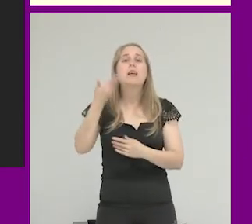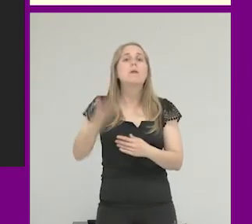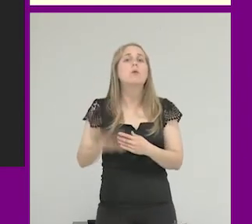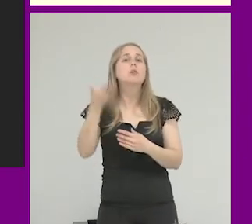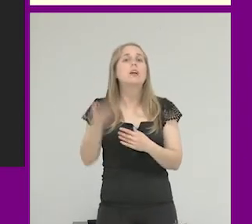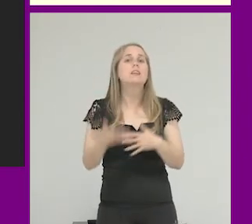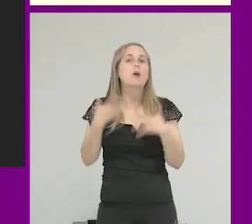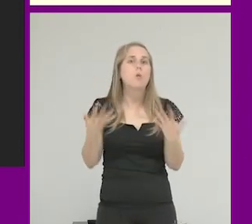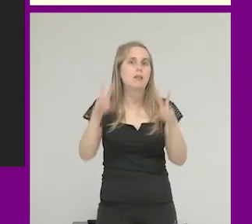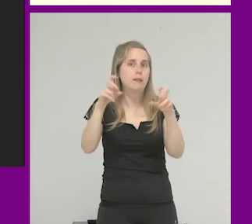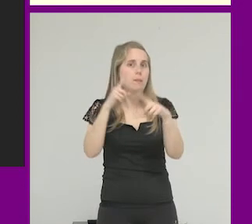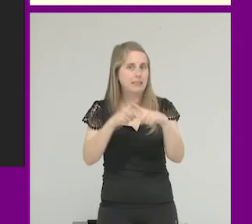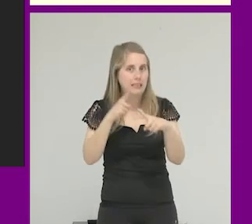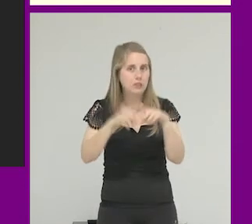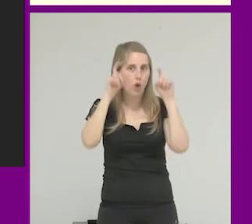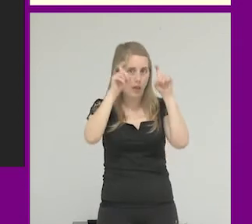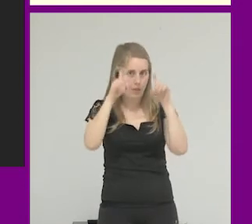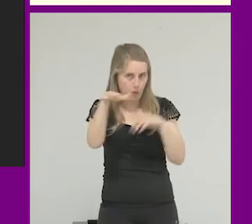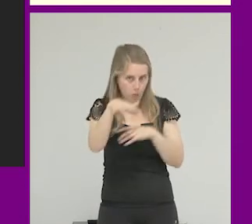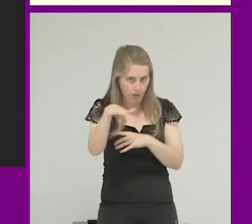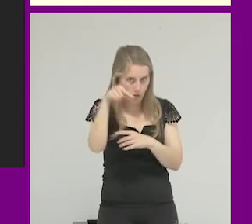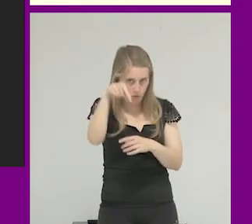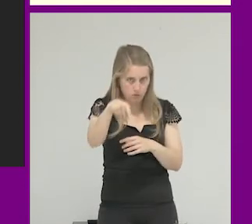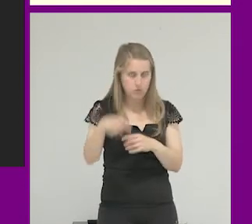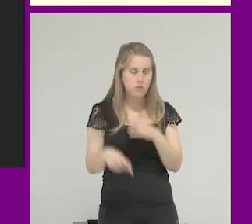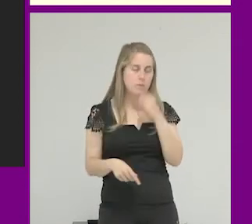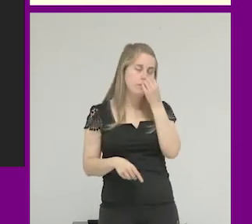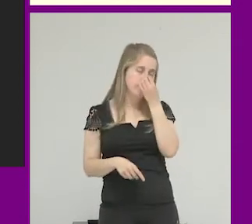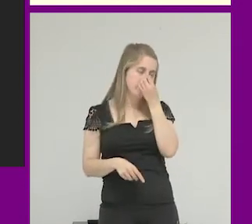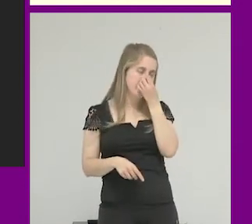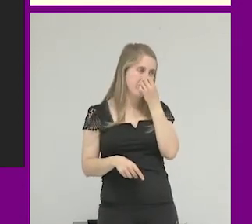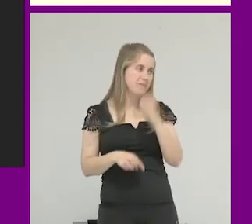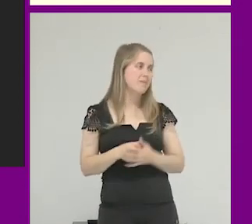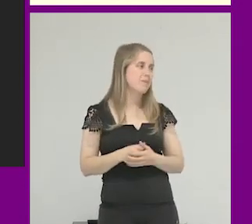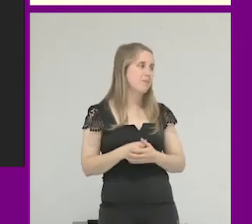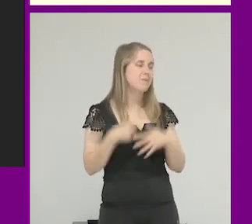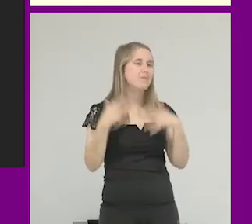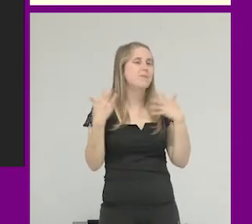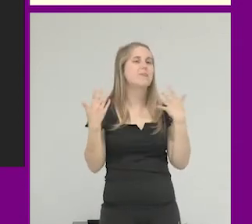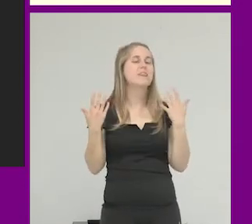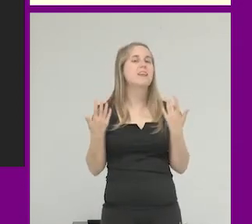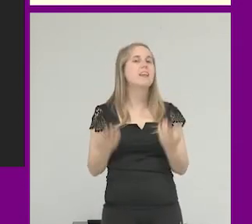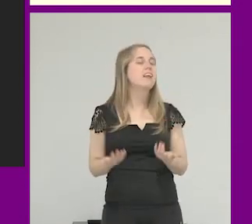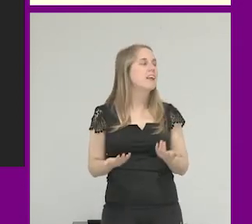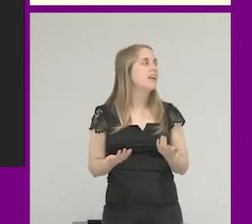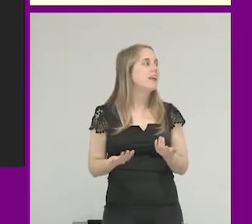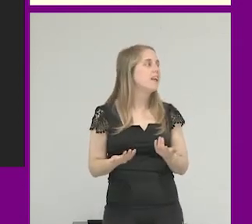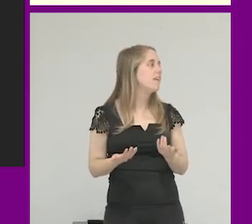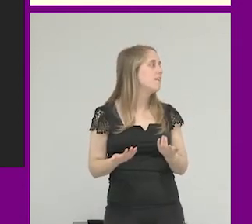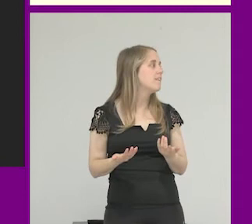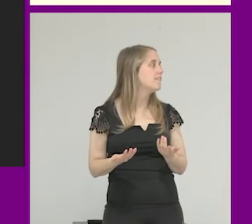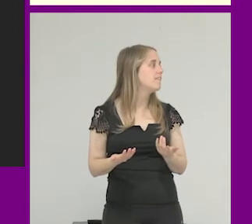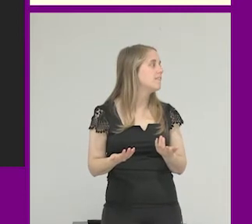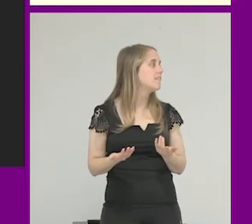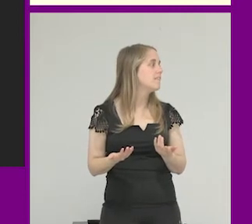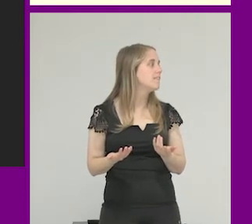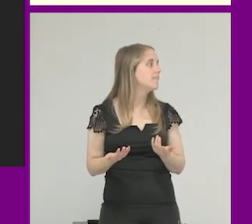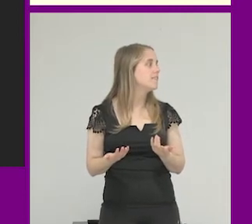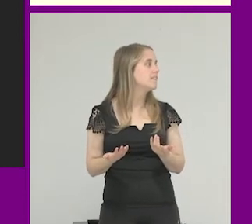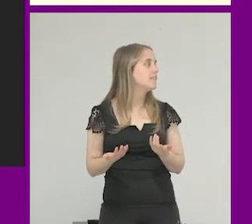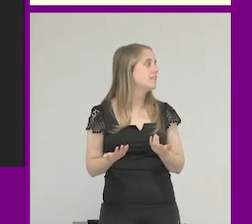zaion sexu hezkuntzari. Orduan, hori, ba, zera,